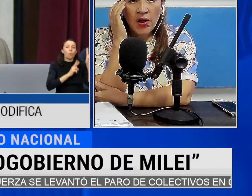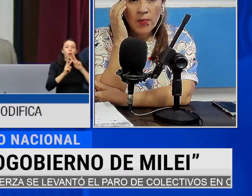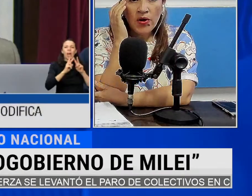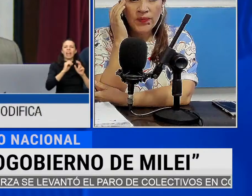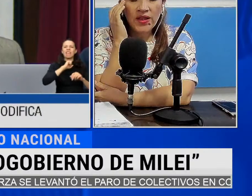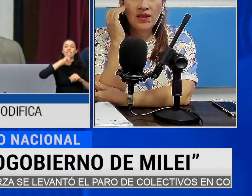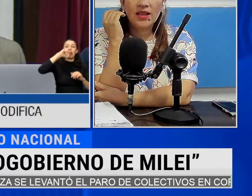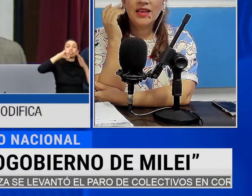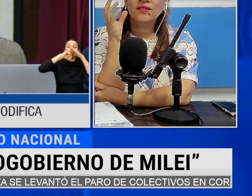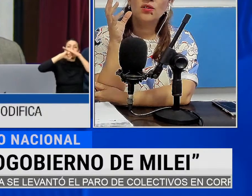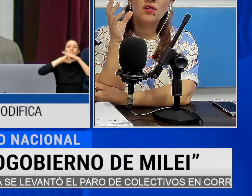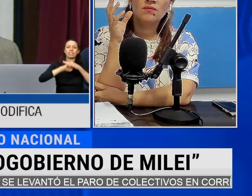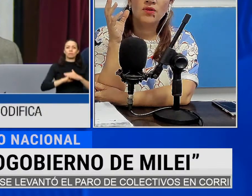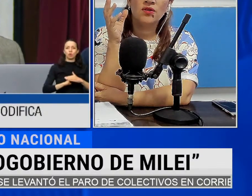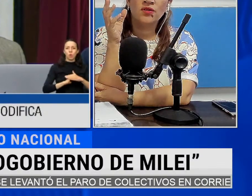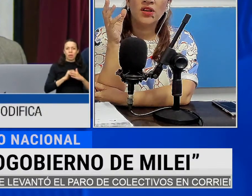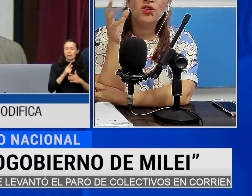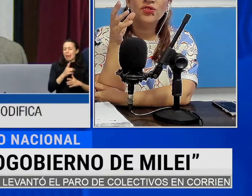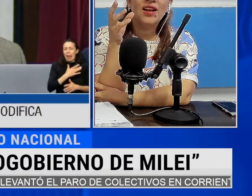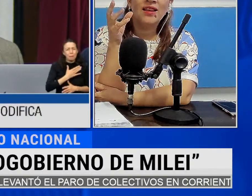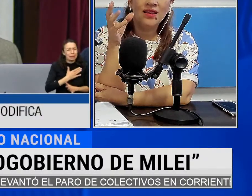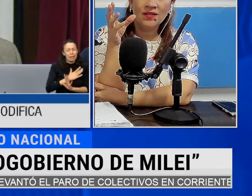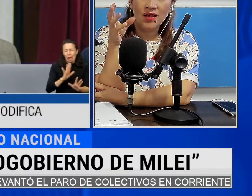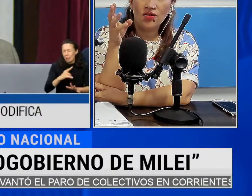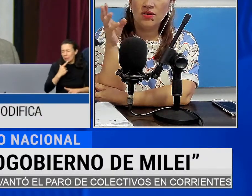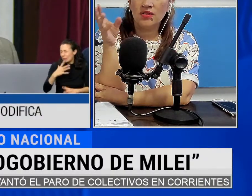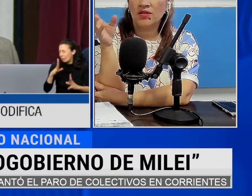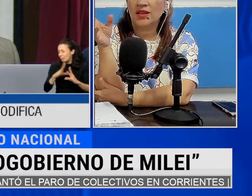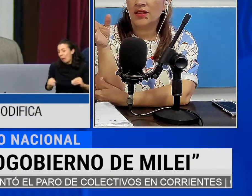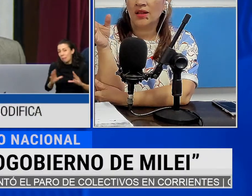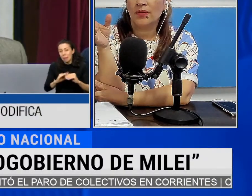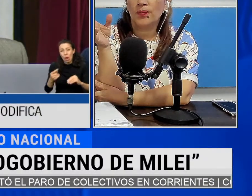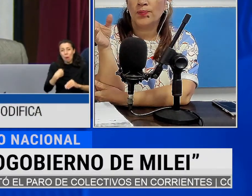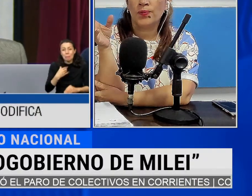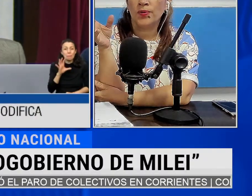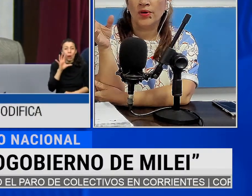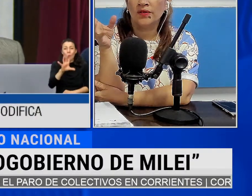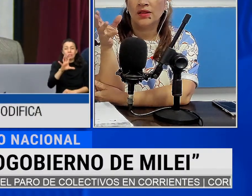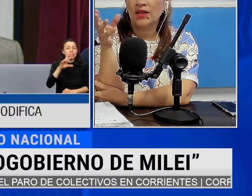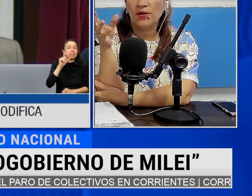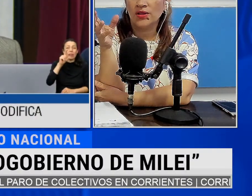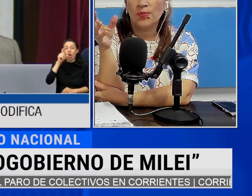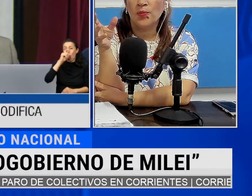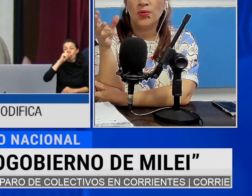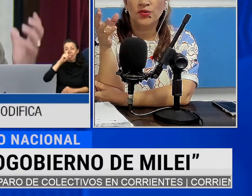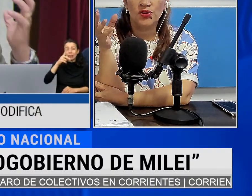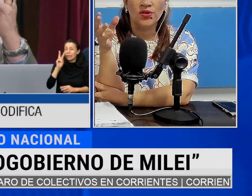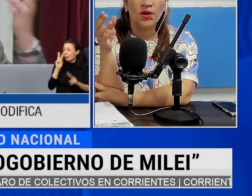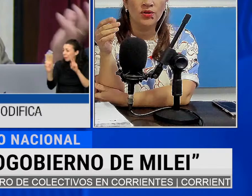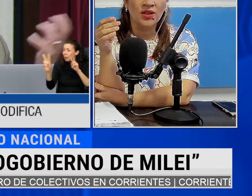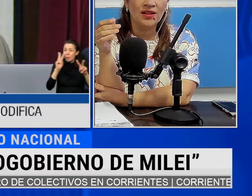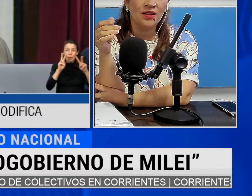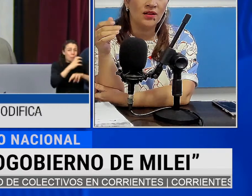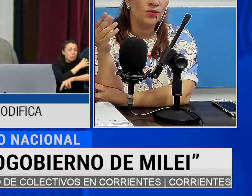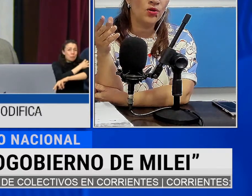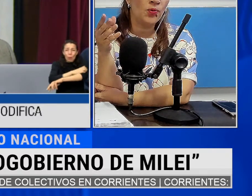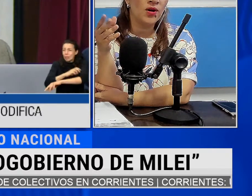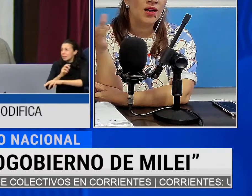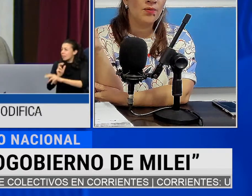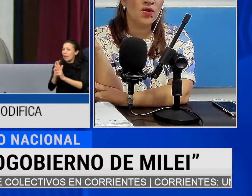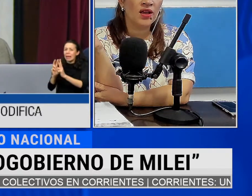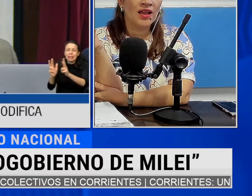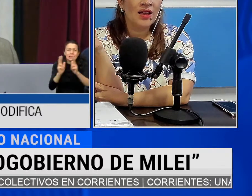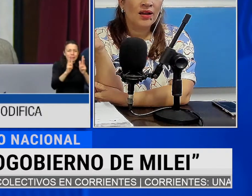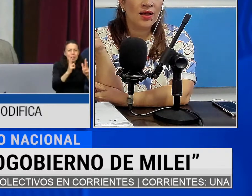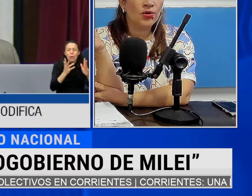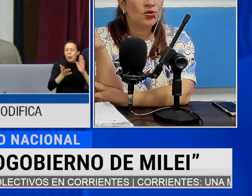oposición. Pero eso no se contradice con este porcentaje, esta proporción de votantes de Juntos por